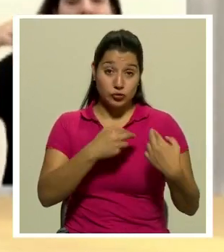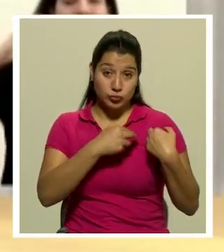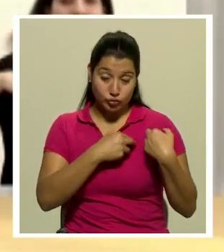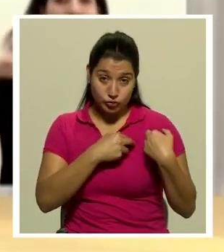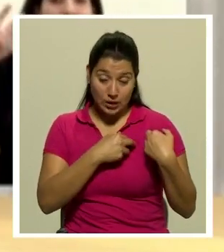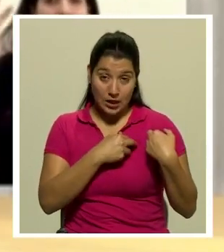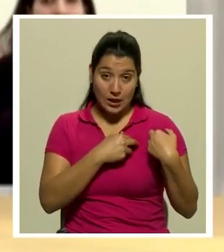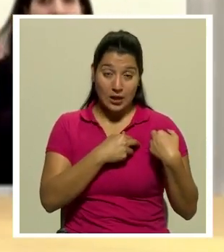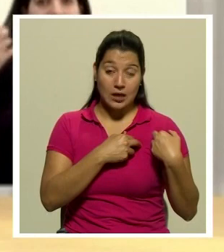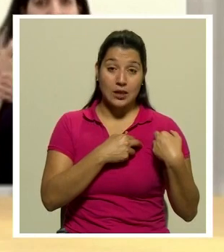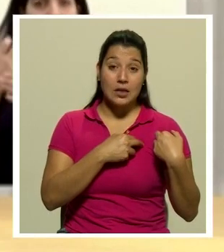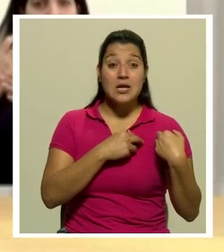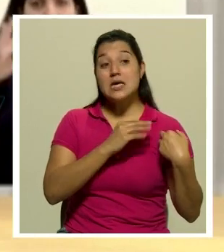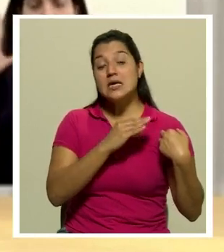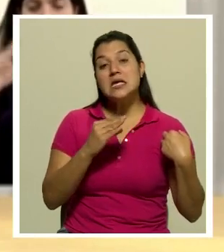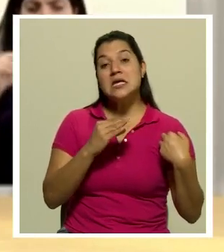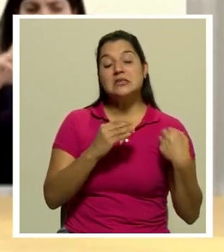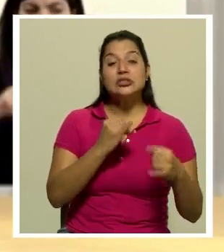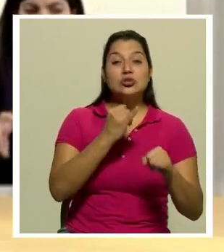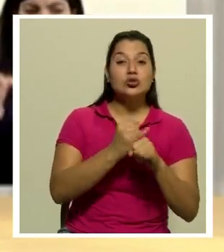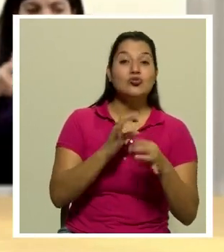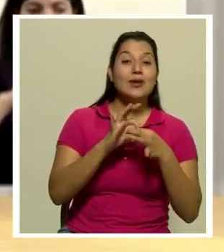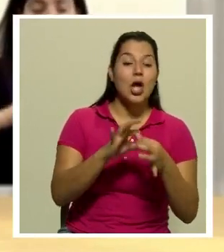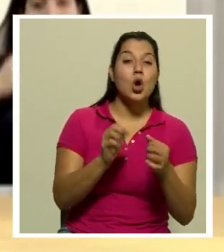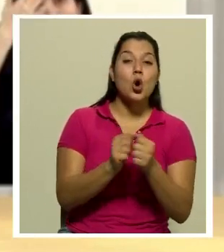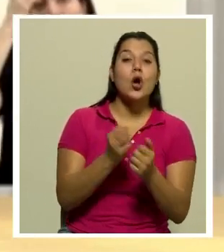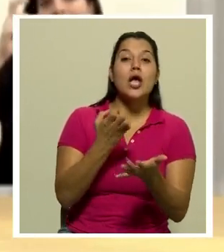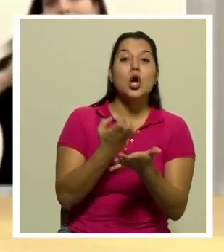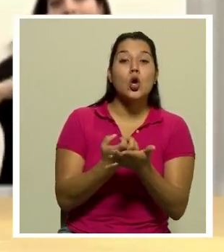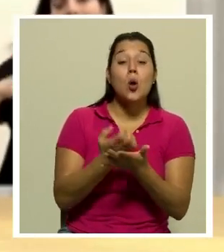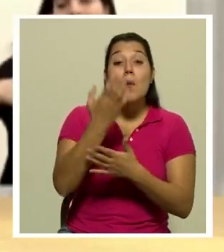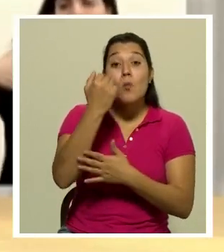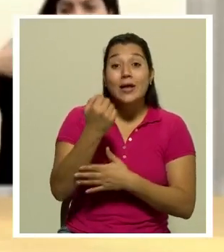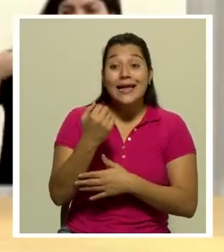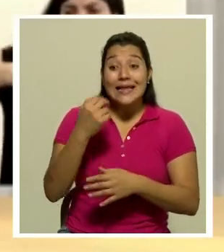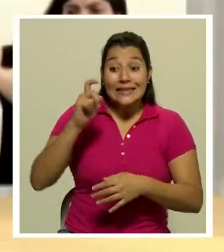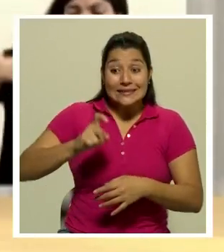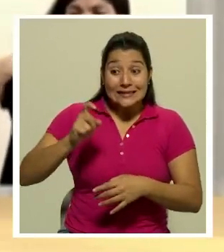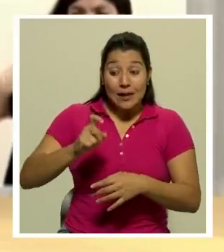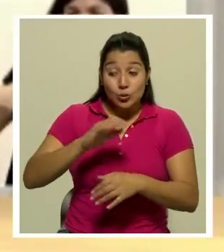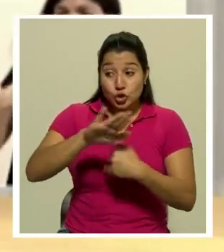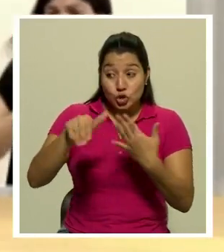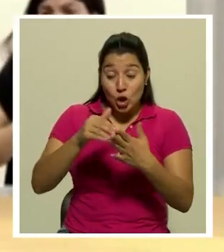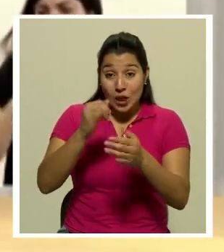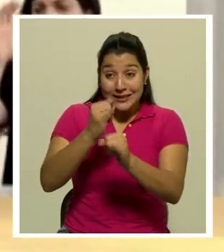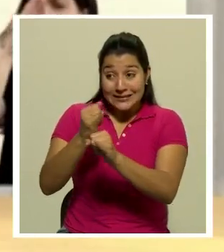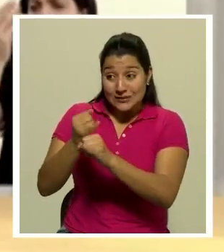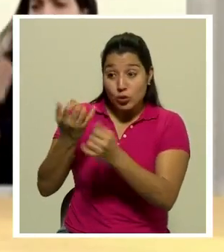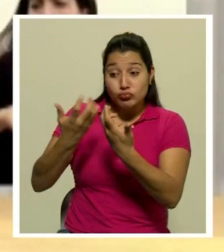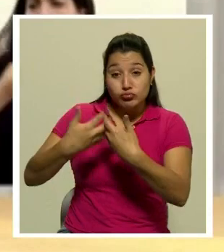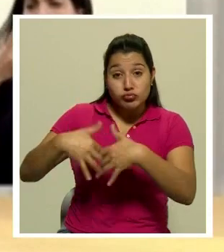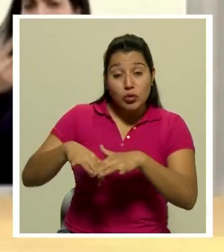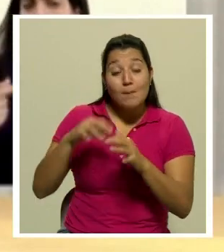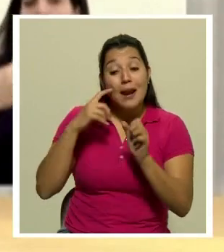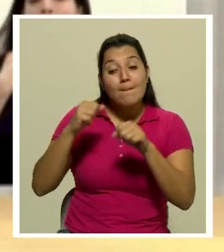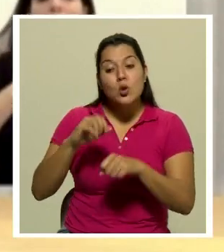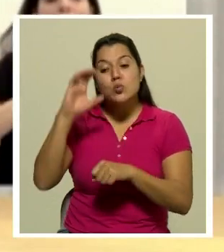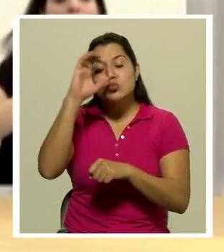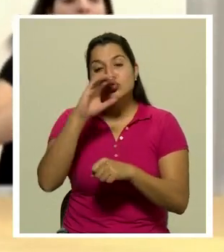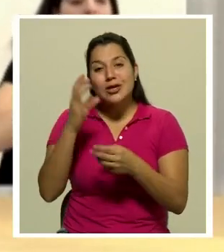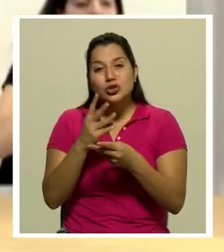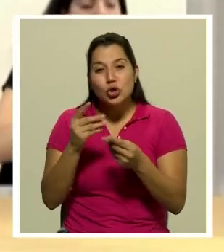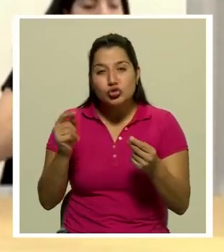materia más económica, porque en esto requerimos una gran confluencia para buscar no solo las soluciones, sino poder concretar acciones